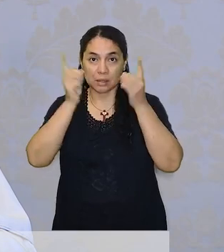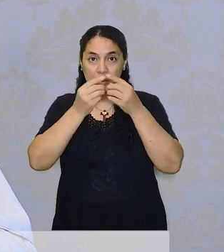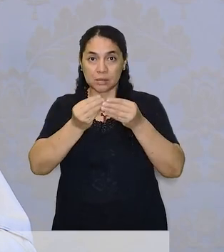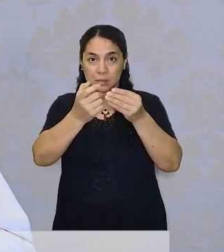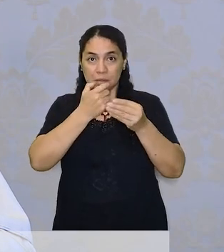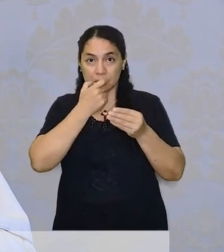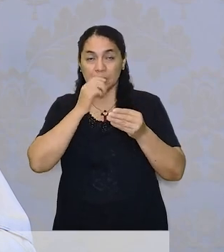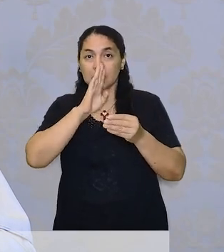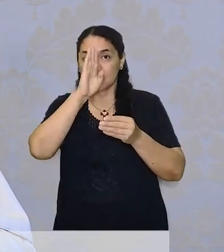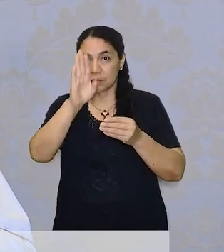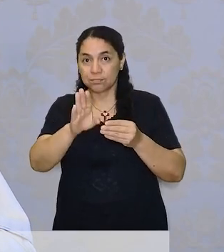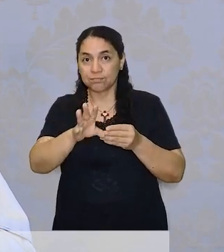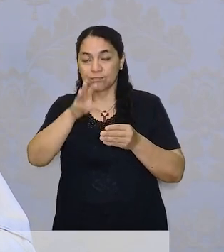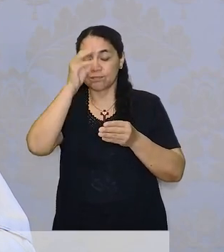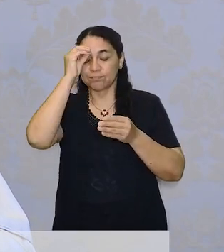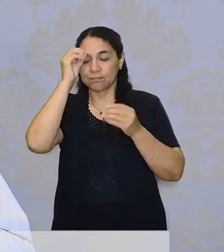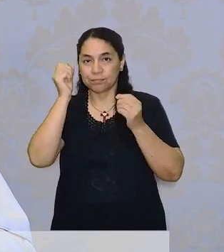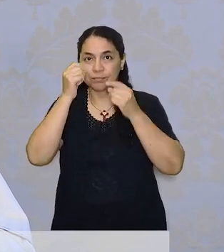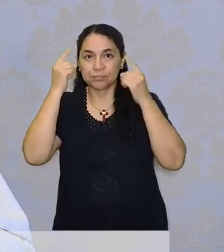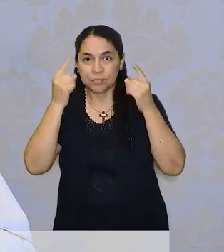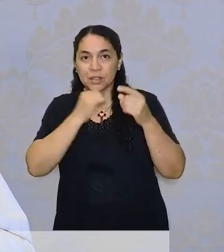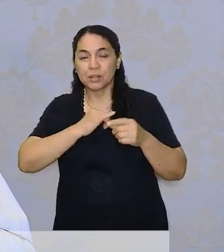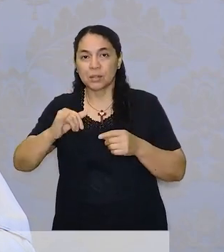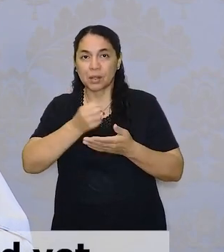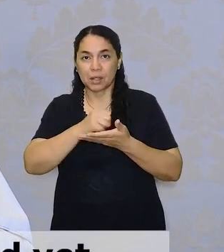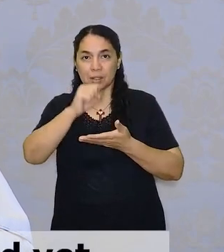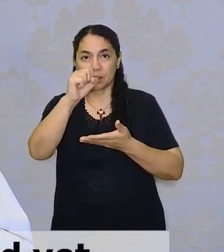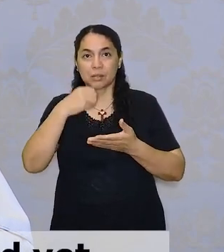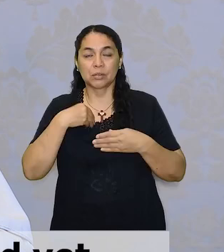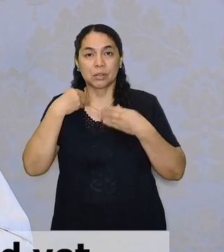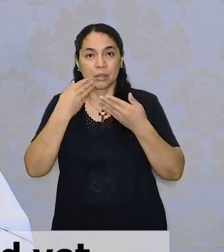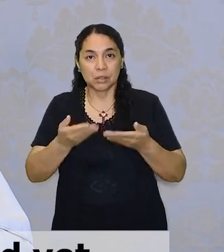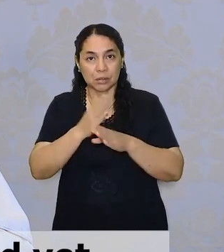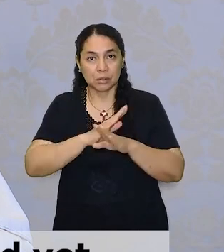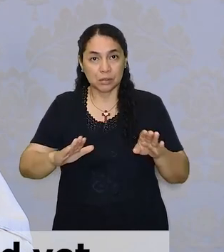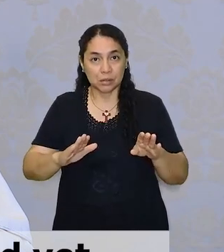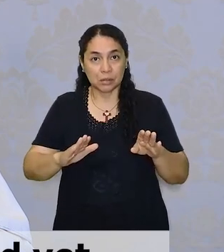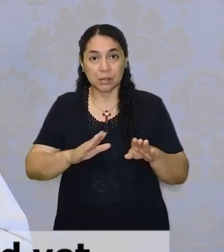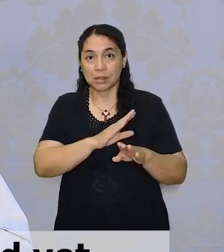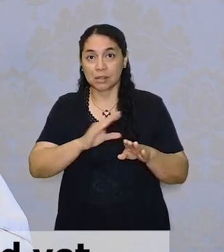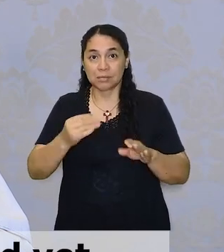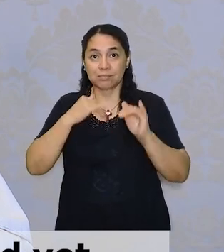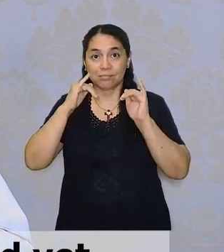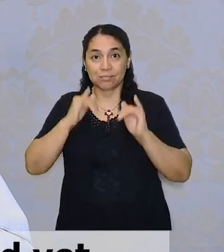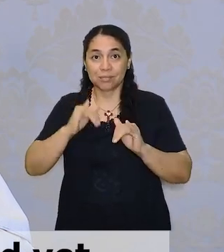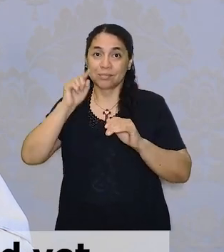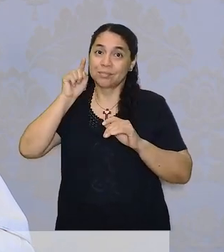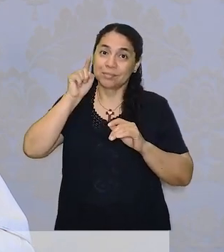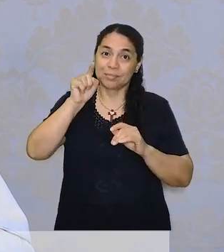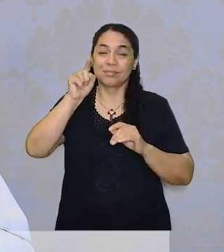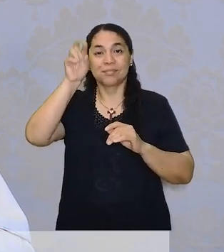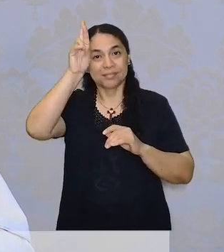siempre nos sorprenden. Podríamos decir con el Salmo, las doy por terminadas y aún me quedas tú,